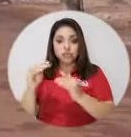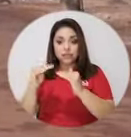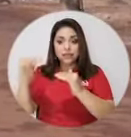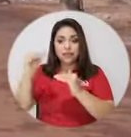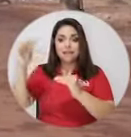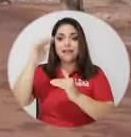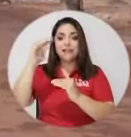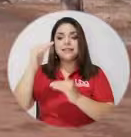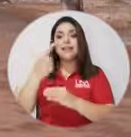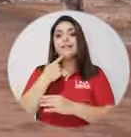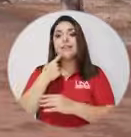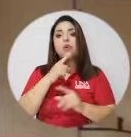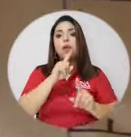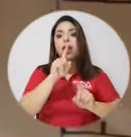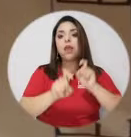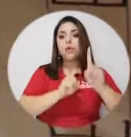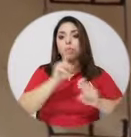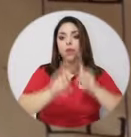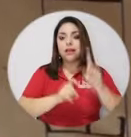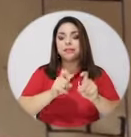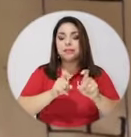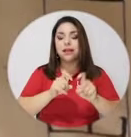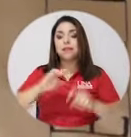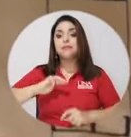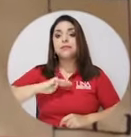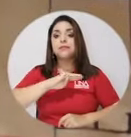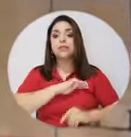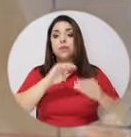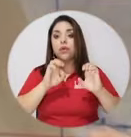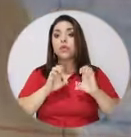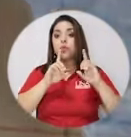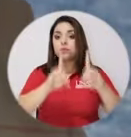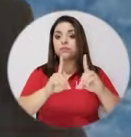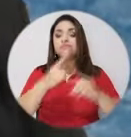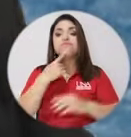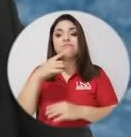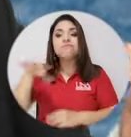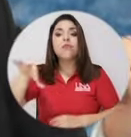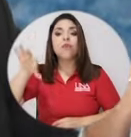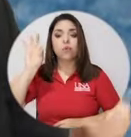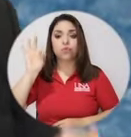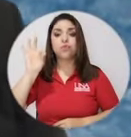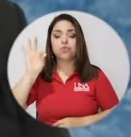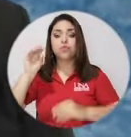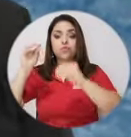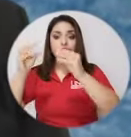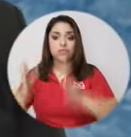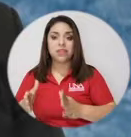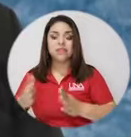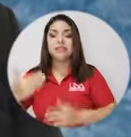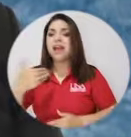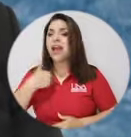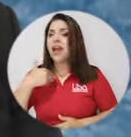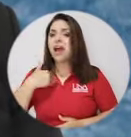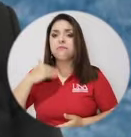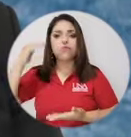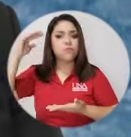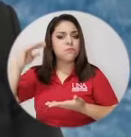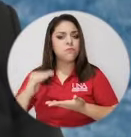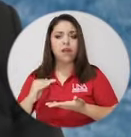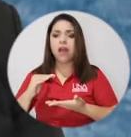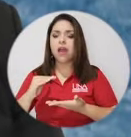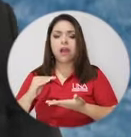reciente del Ministerio de Educación y el Programa de Estado de la Nación encontró que los docentes tienen los niveles más bajos de